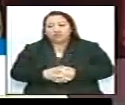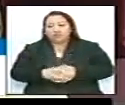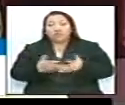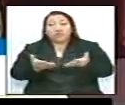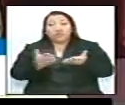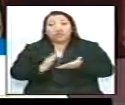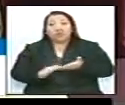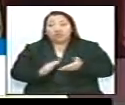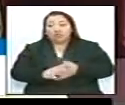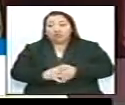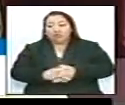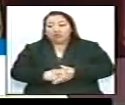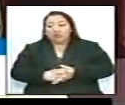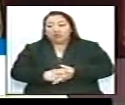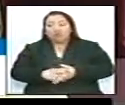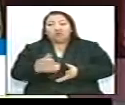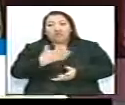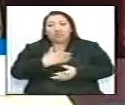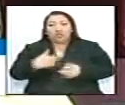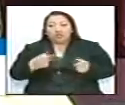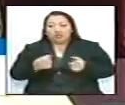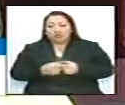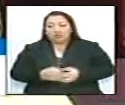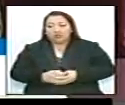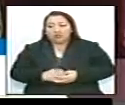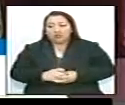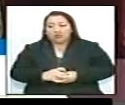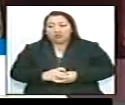disculpas correspondientes como presidente de esta comisión a